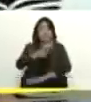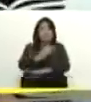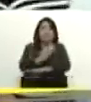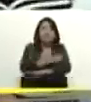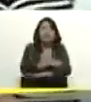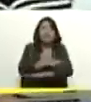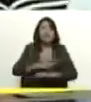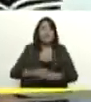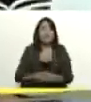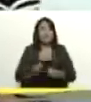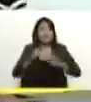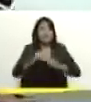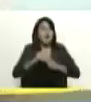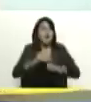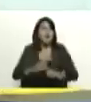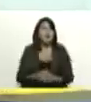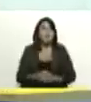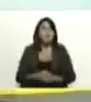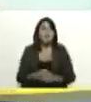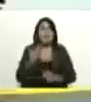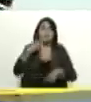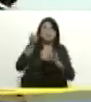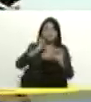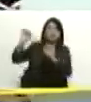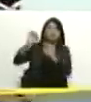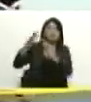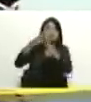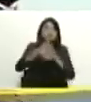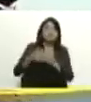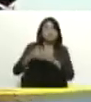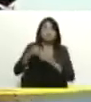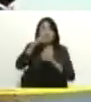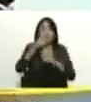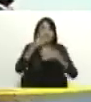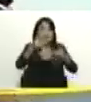de patriotismo, de antiimperialismo, de dignidad.